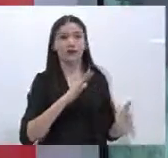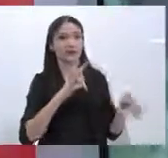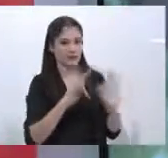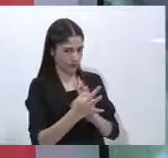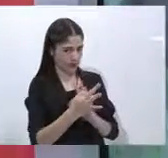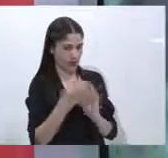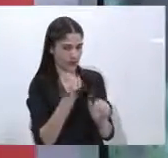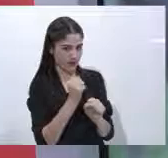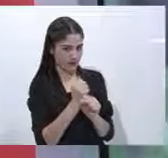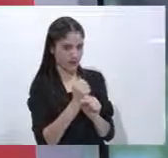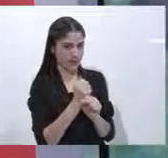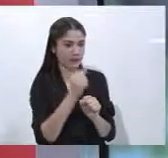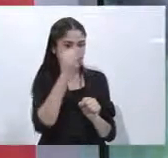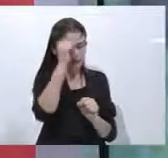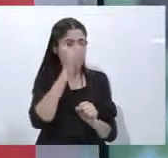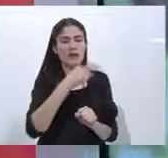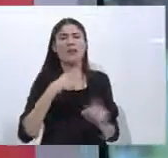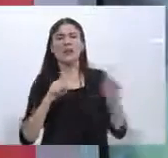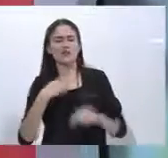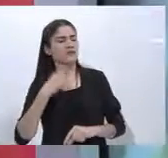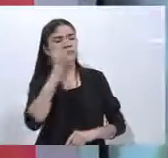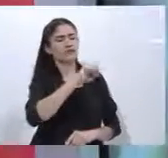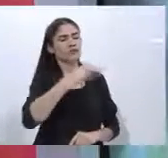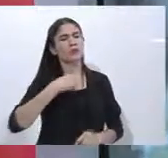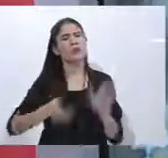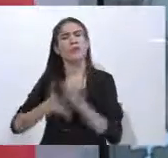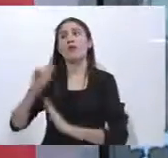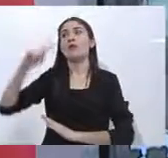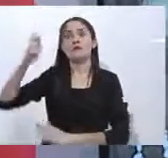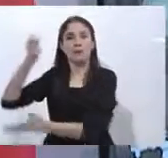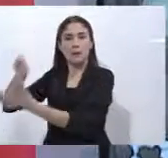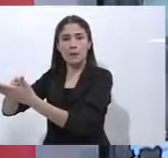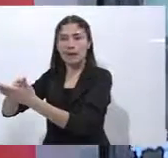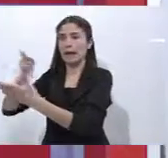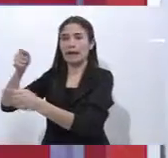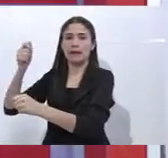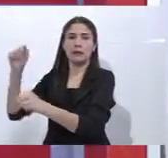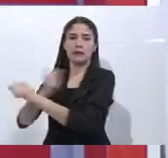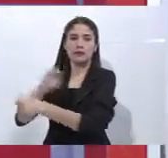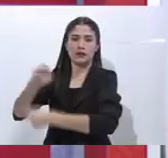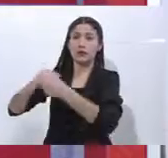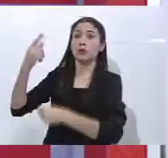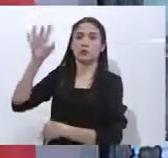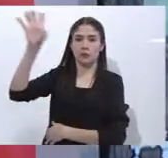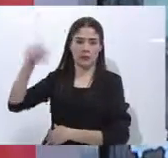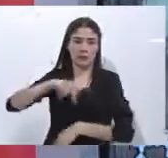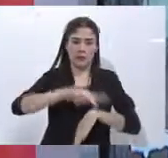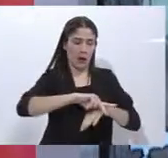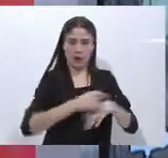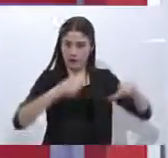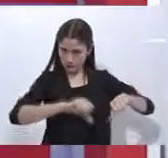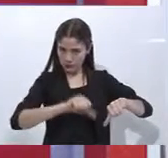no el productor es la persona más importante para nosotros soberanía alimentaria totalmente